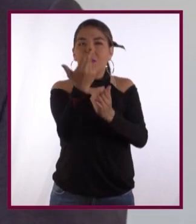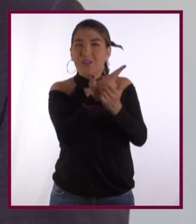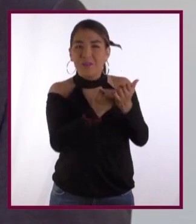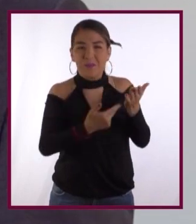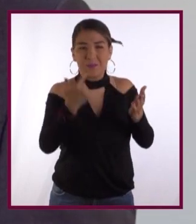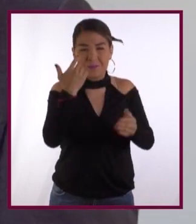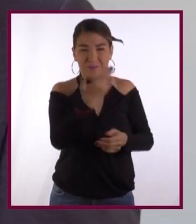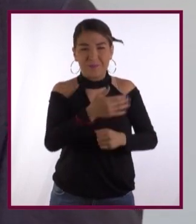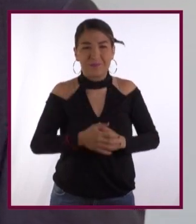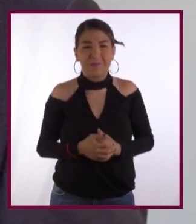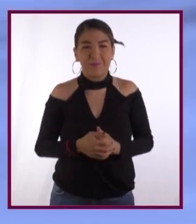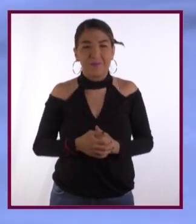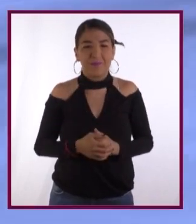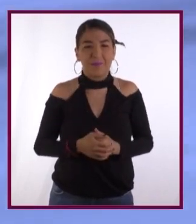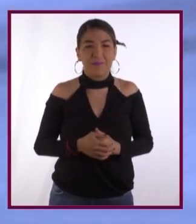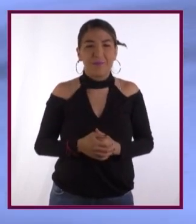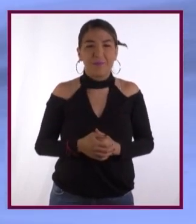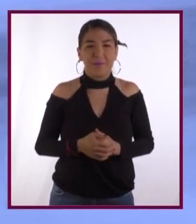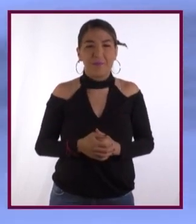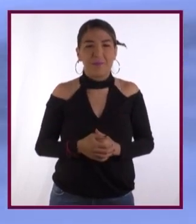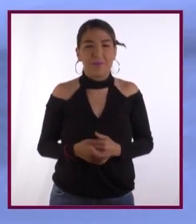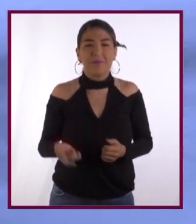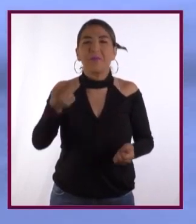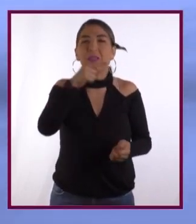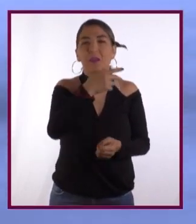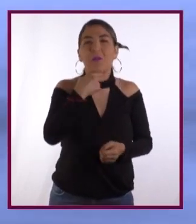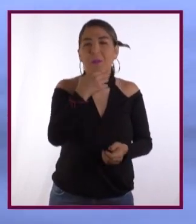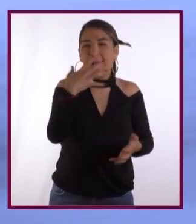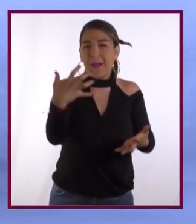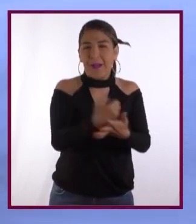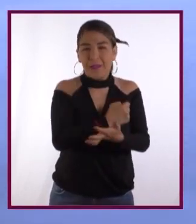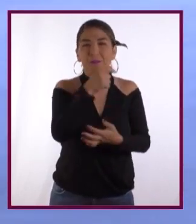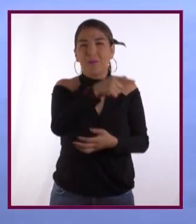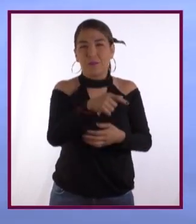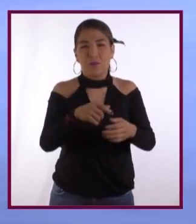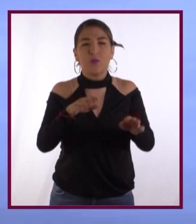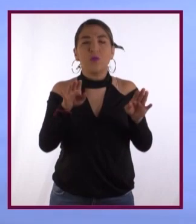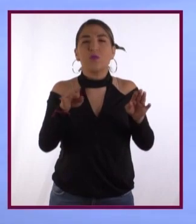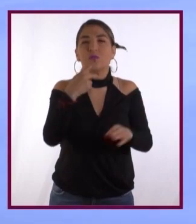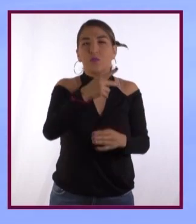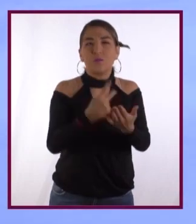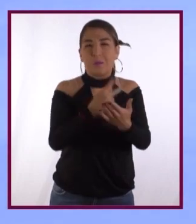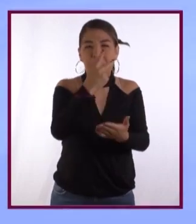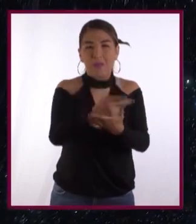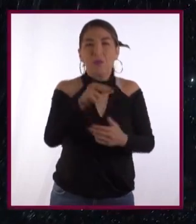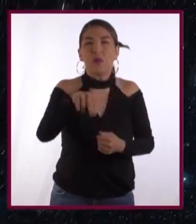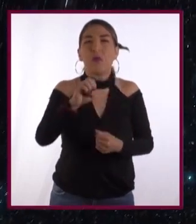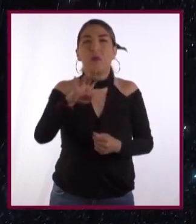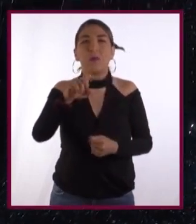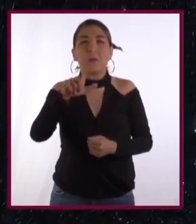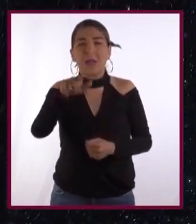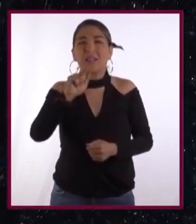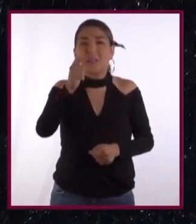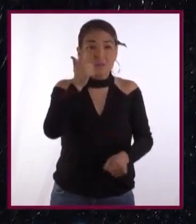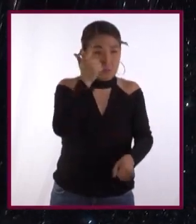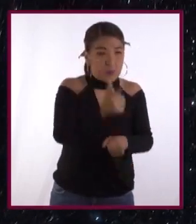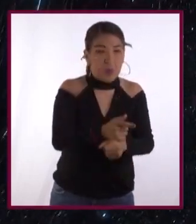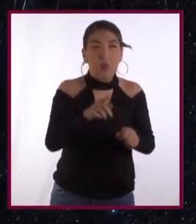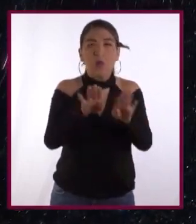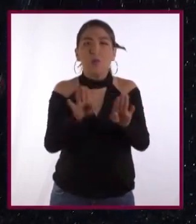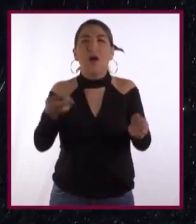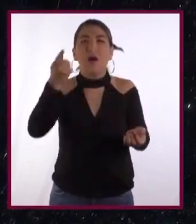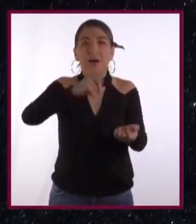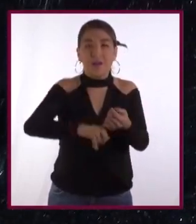da nombre al triángulo. Roger Penrose ganó en el 2020 el Premio Nobel de Física por el descubrimiento de